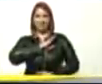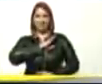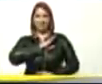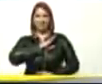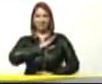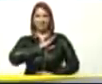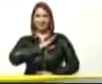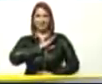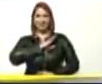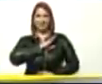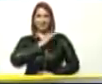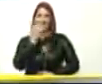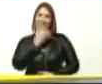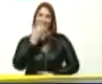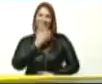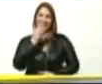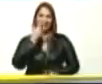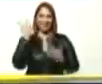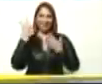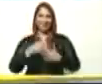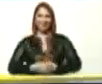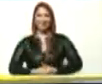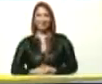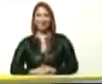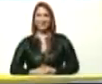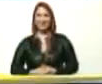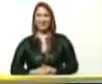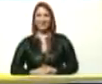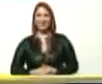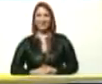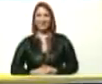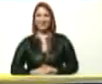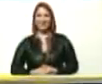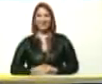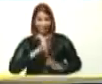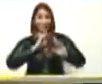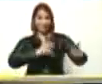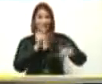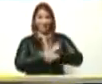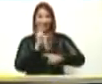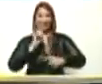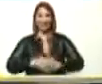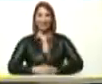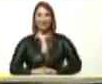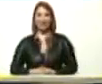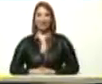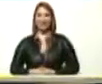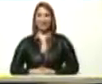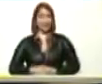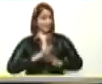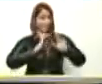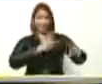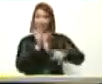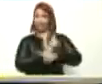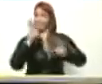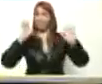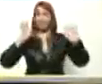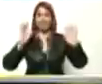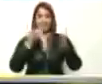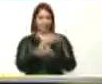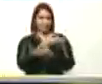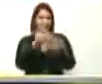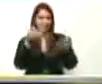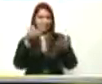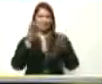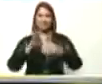puede ser ríen hay que responder rápido hay que responderle rápido excelente